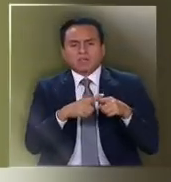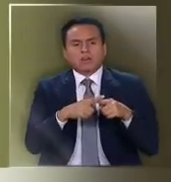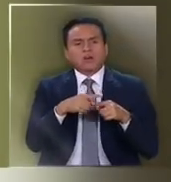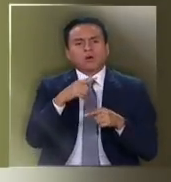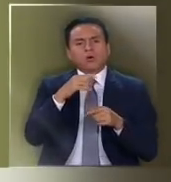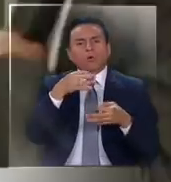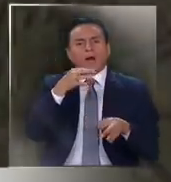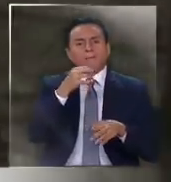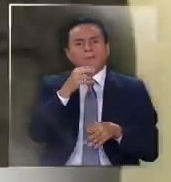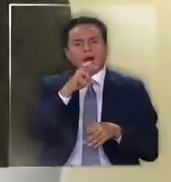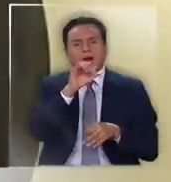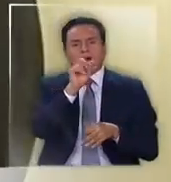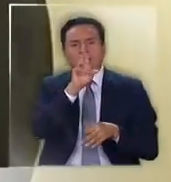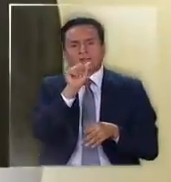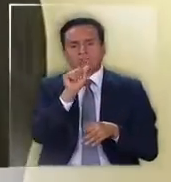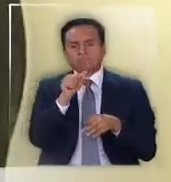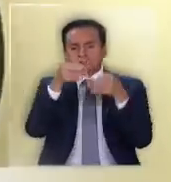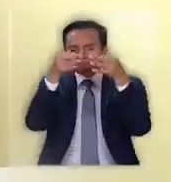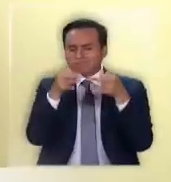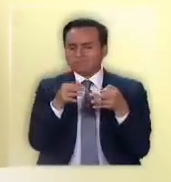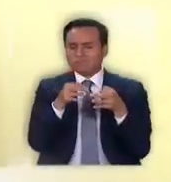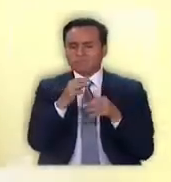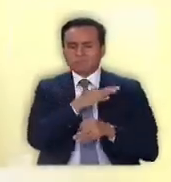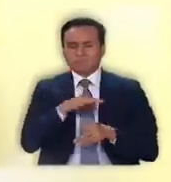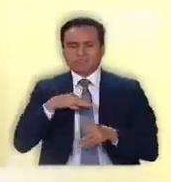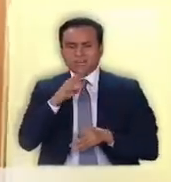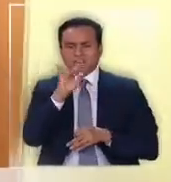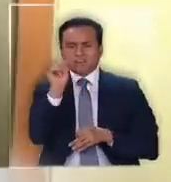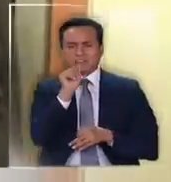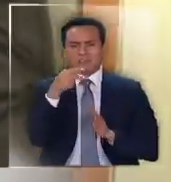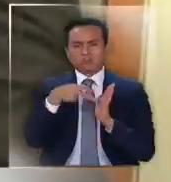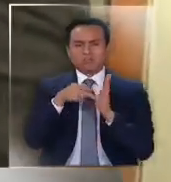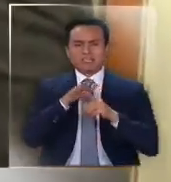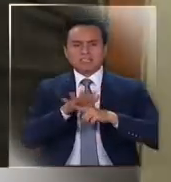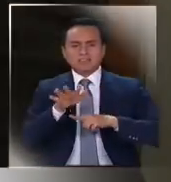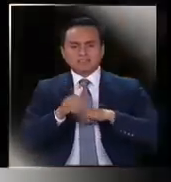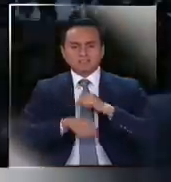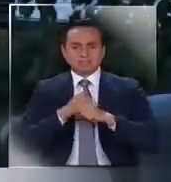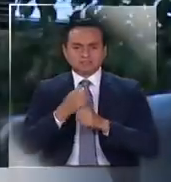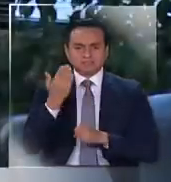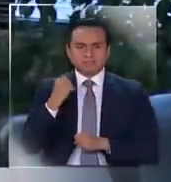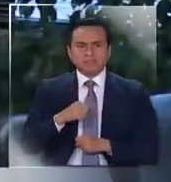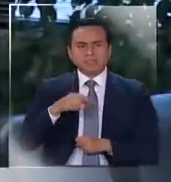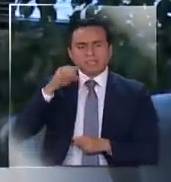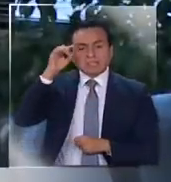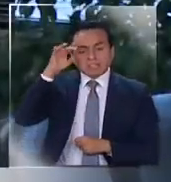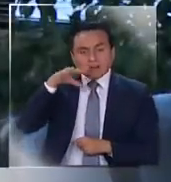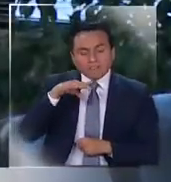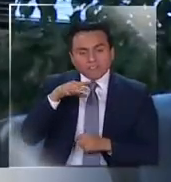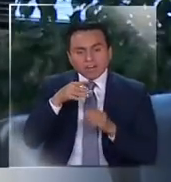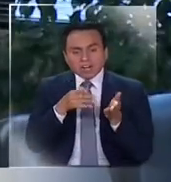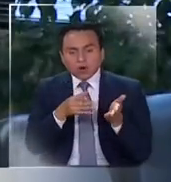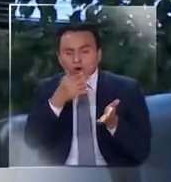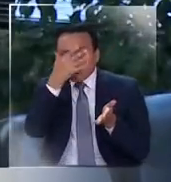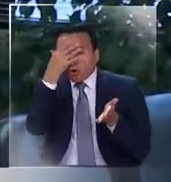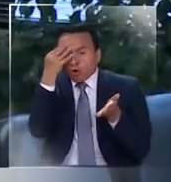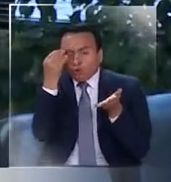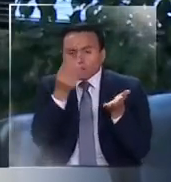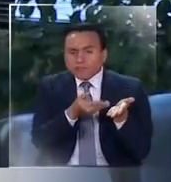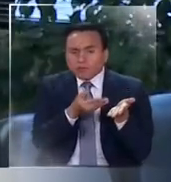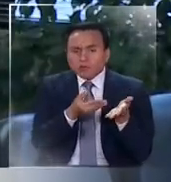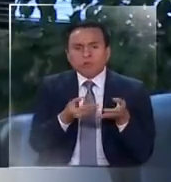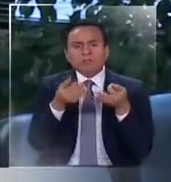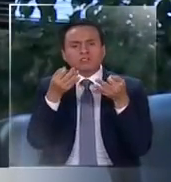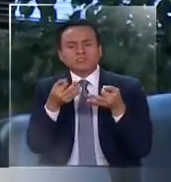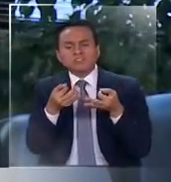Parra, la que comenzó a dar las certezas a la ministra Rivas en 2015. Saber si se olvidó o si se